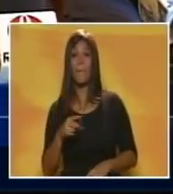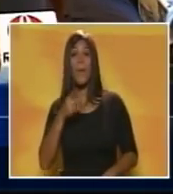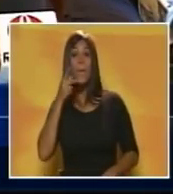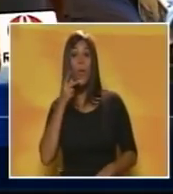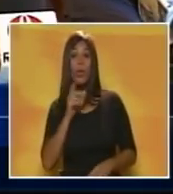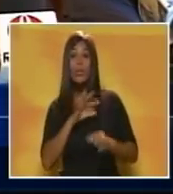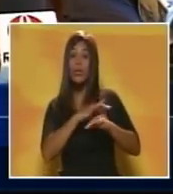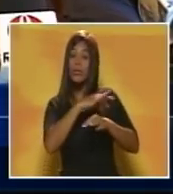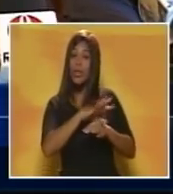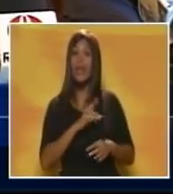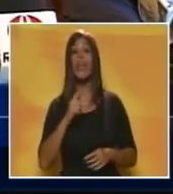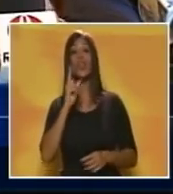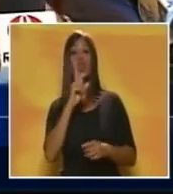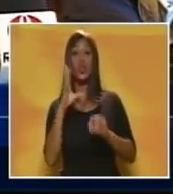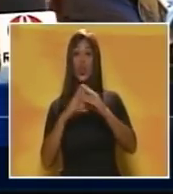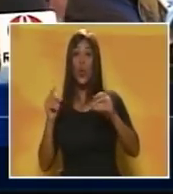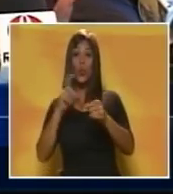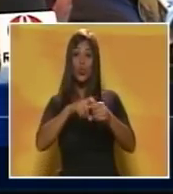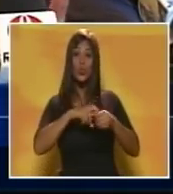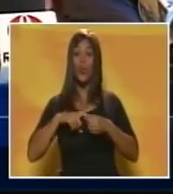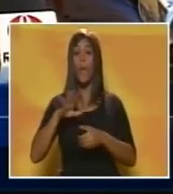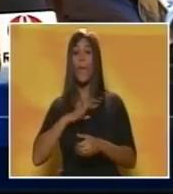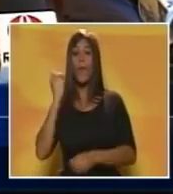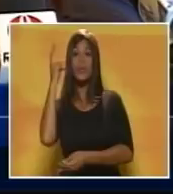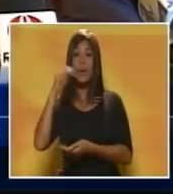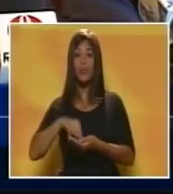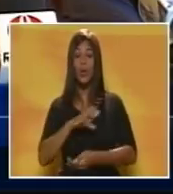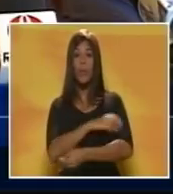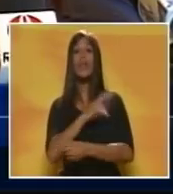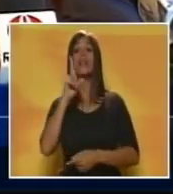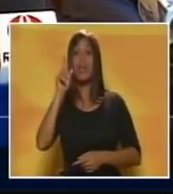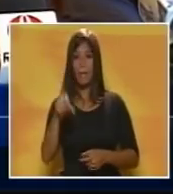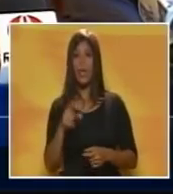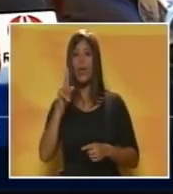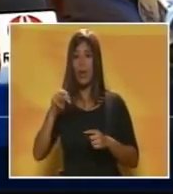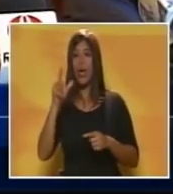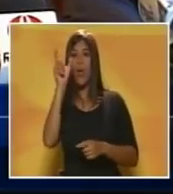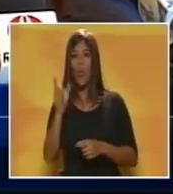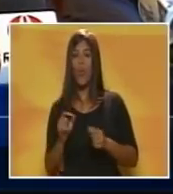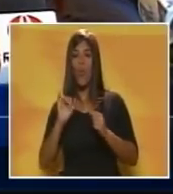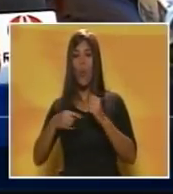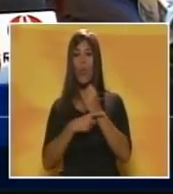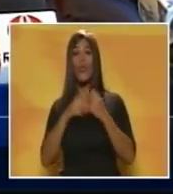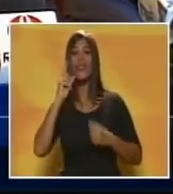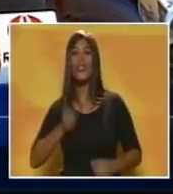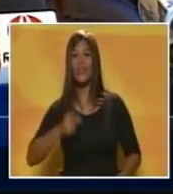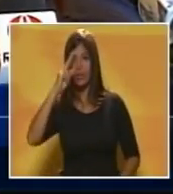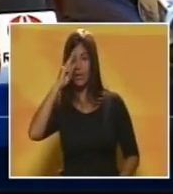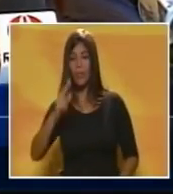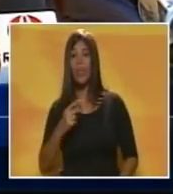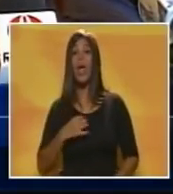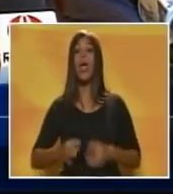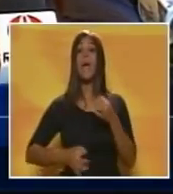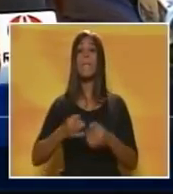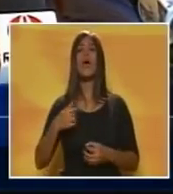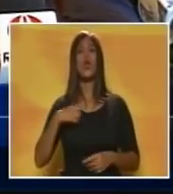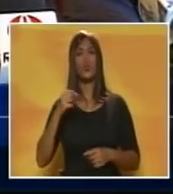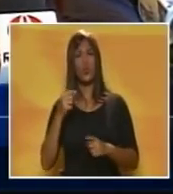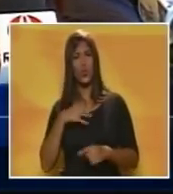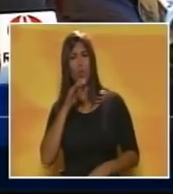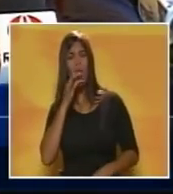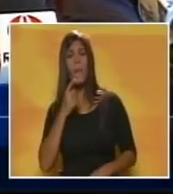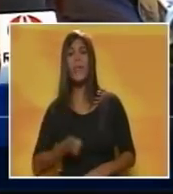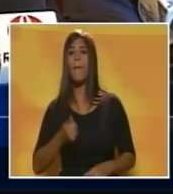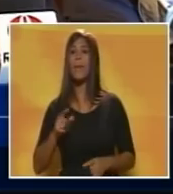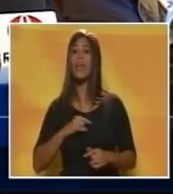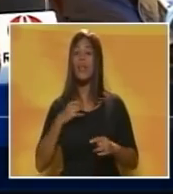parlamentaria de todos los miembros de la Asamblea Nacional, incluidos Juan Guaidó, deben ser respetados. Aseguraron que continuarán reaccionando a través